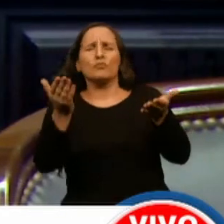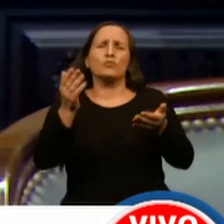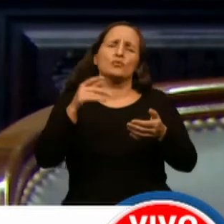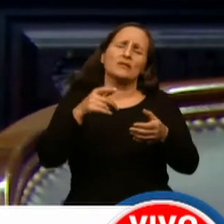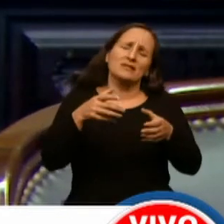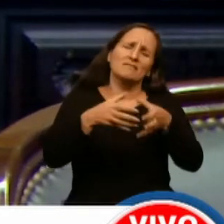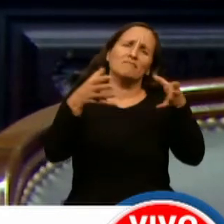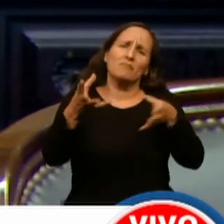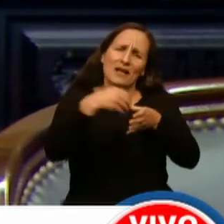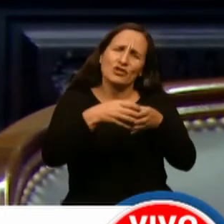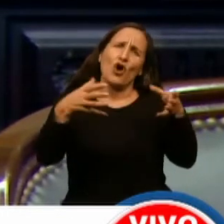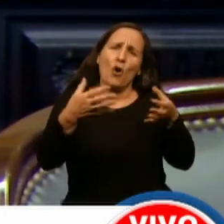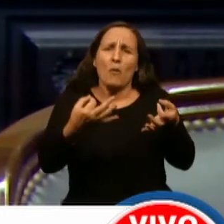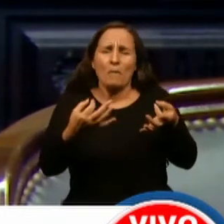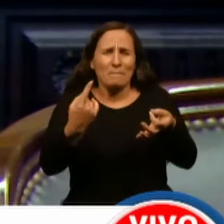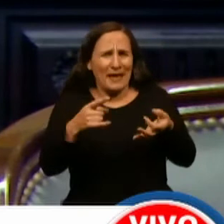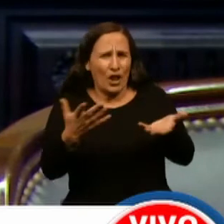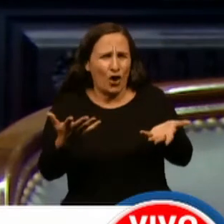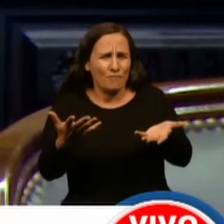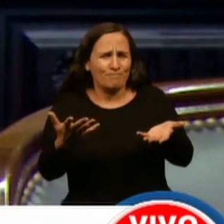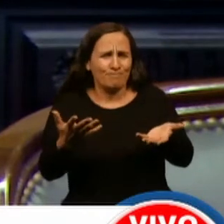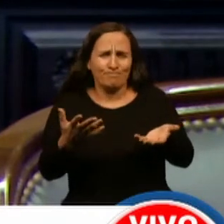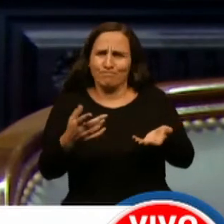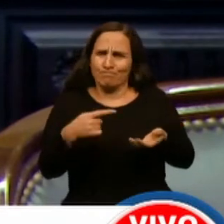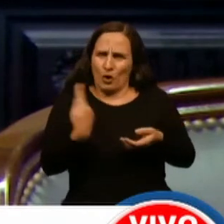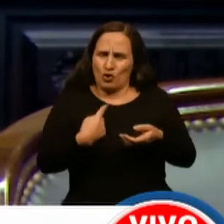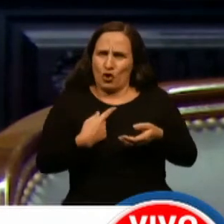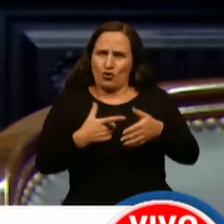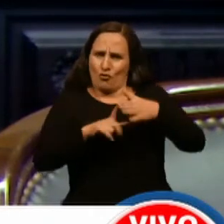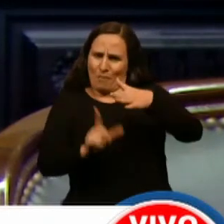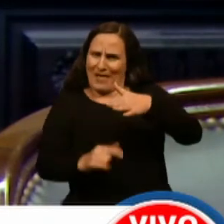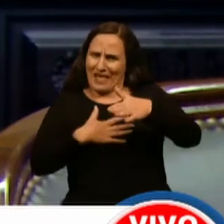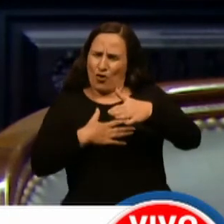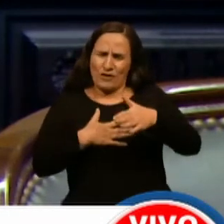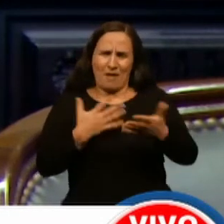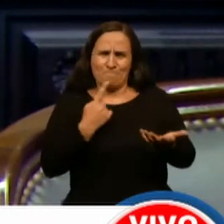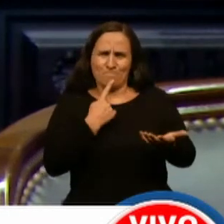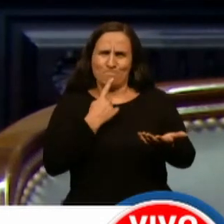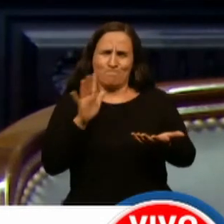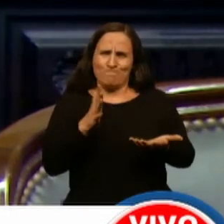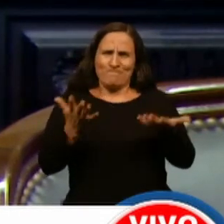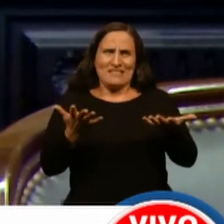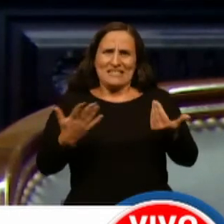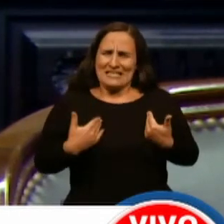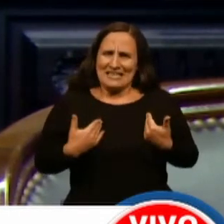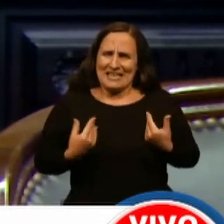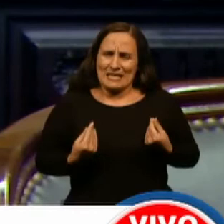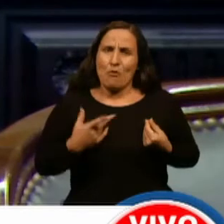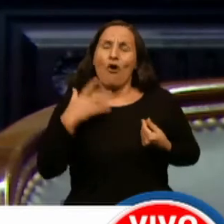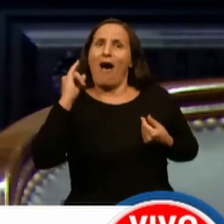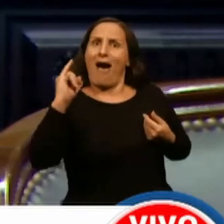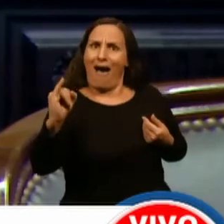la ampliación, nos pone a quienes provenimos de Patagonia ante esta disyuntiva, porque si hacemos esta